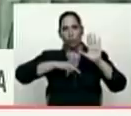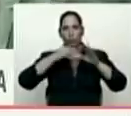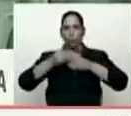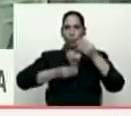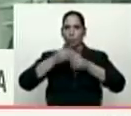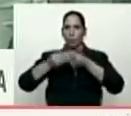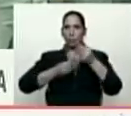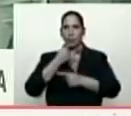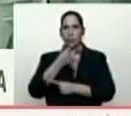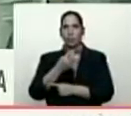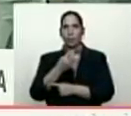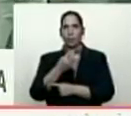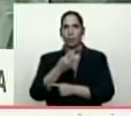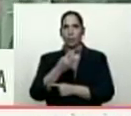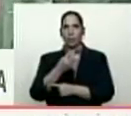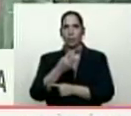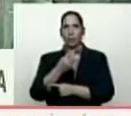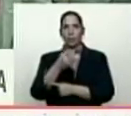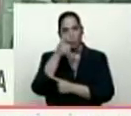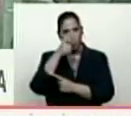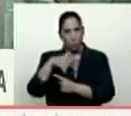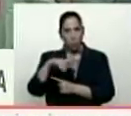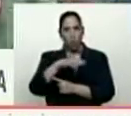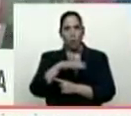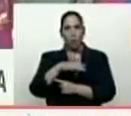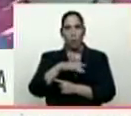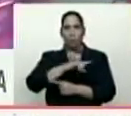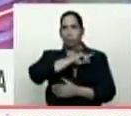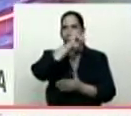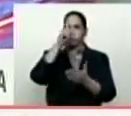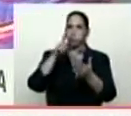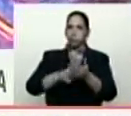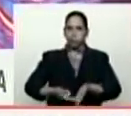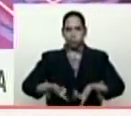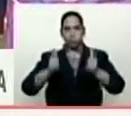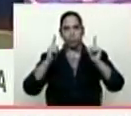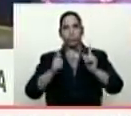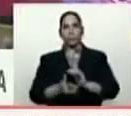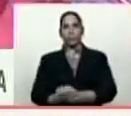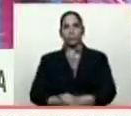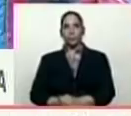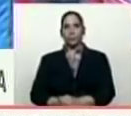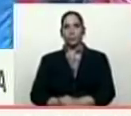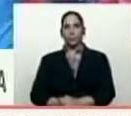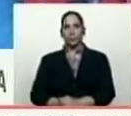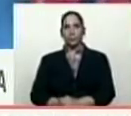diga nuestro pueblo. Queda absolutamente aprobado.